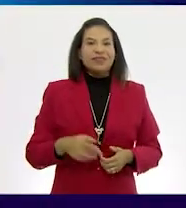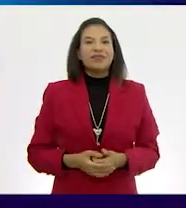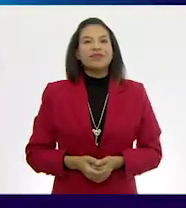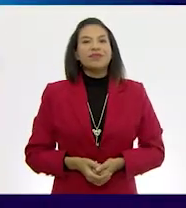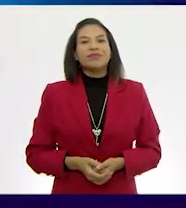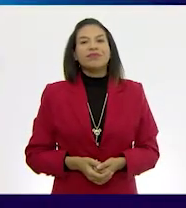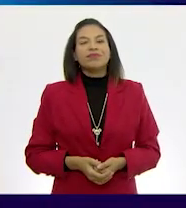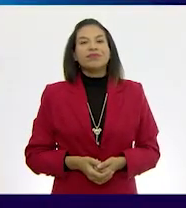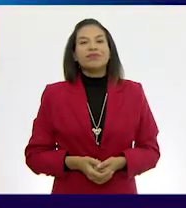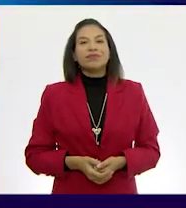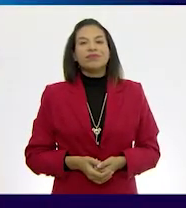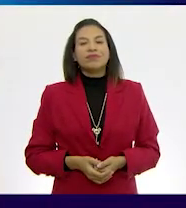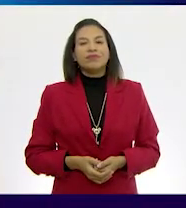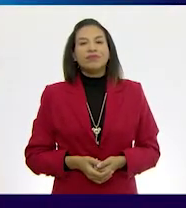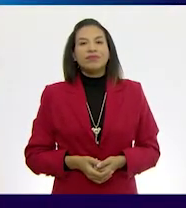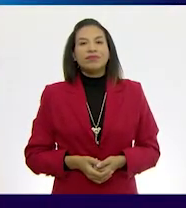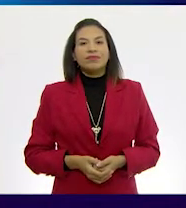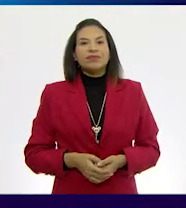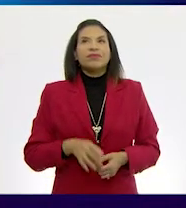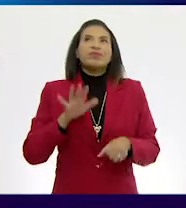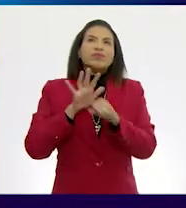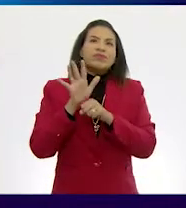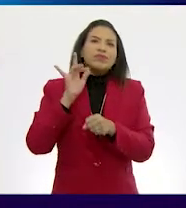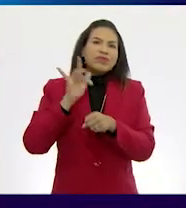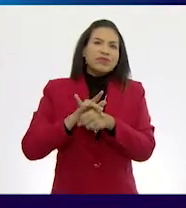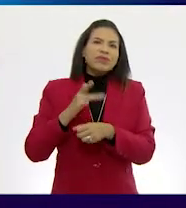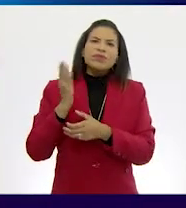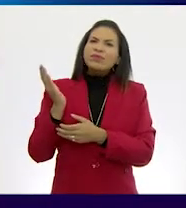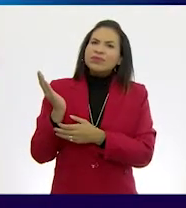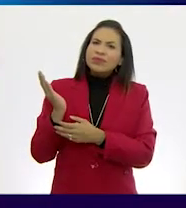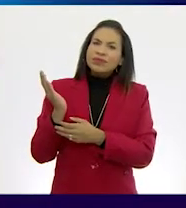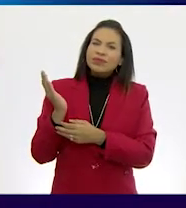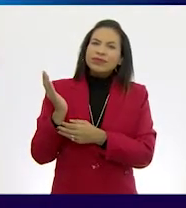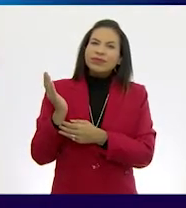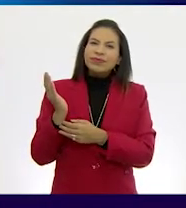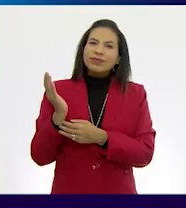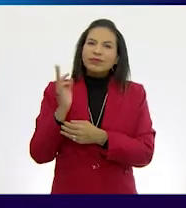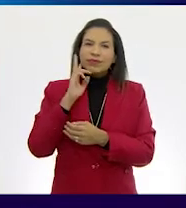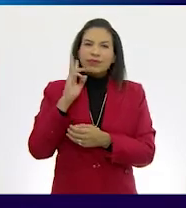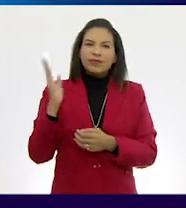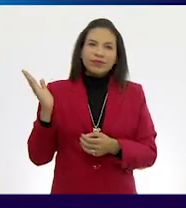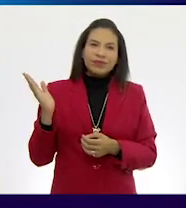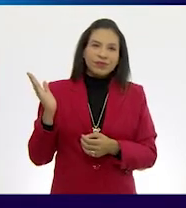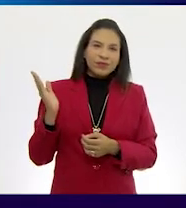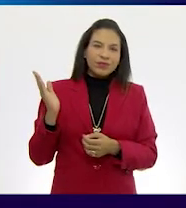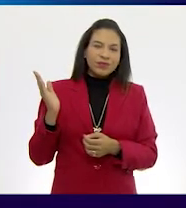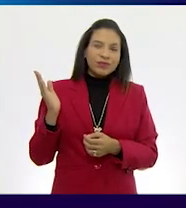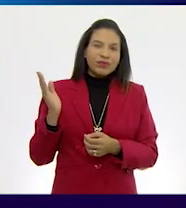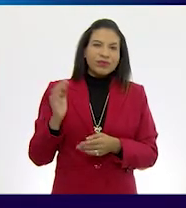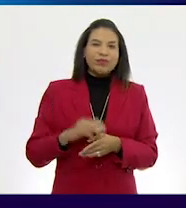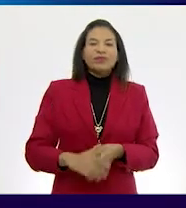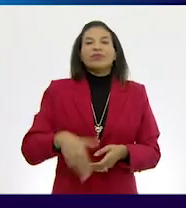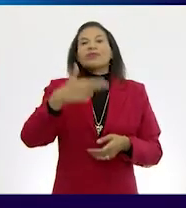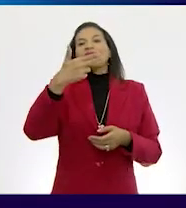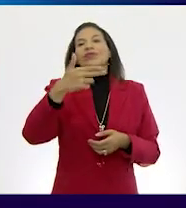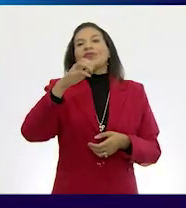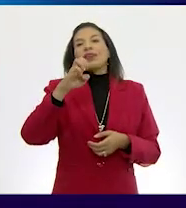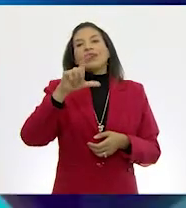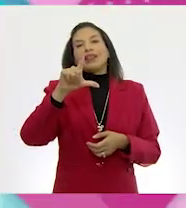y va a caer vamos a ver el hecho